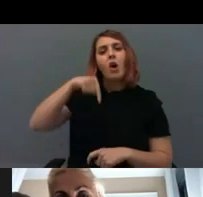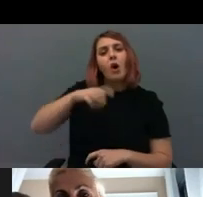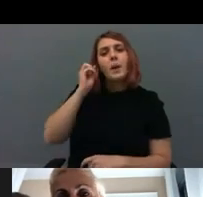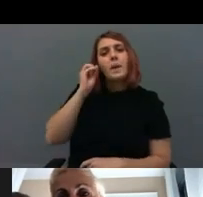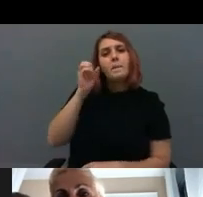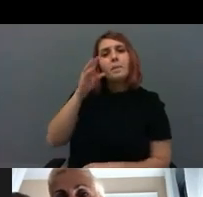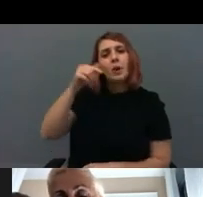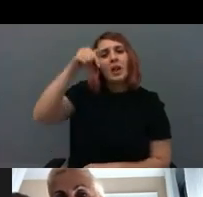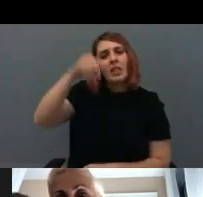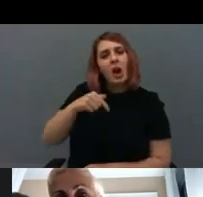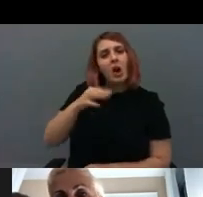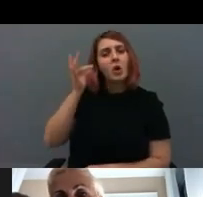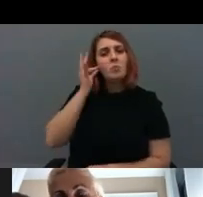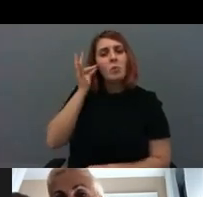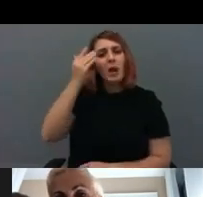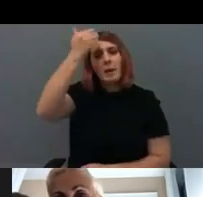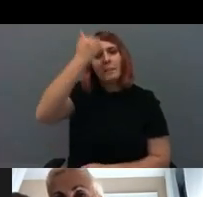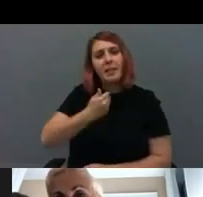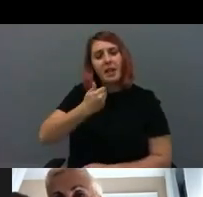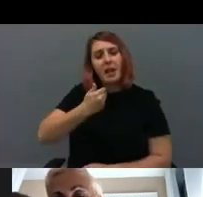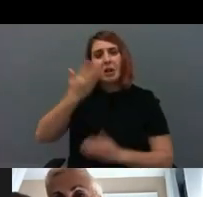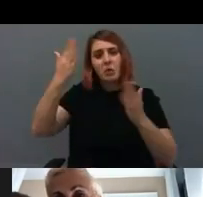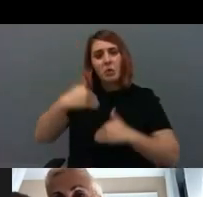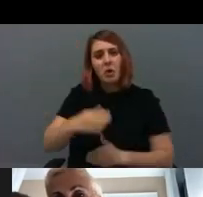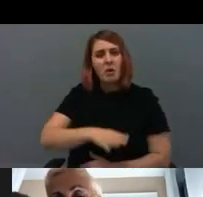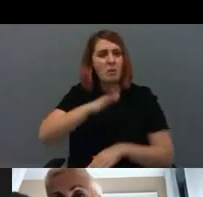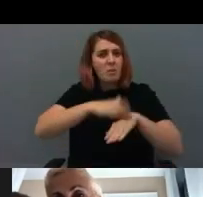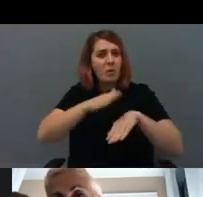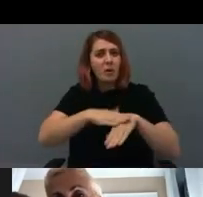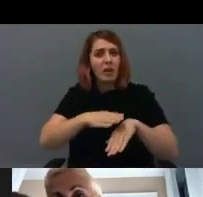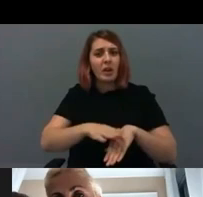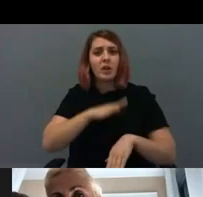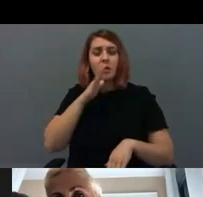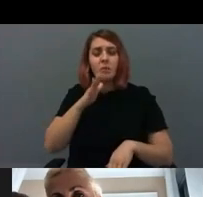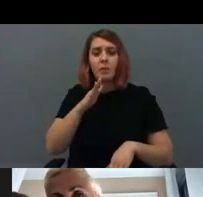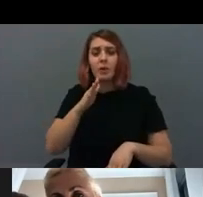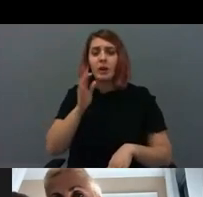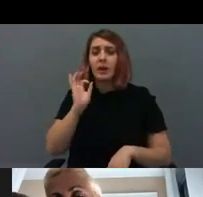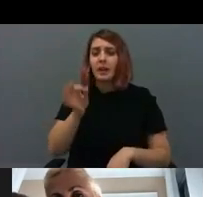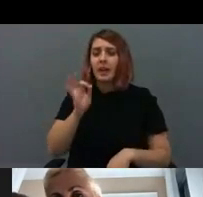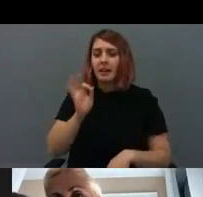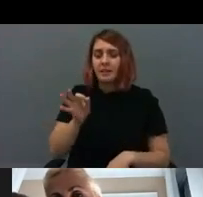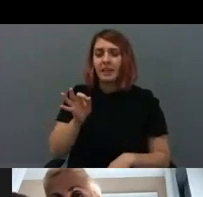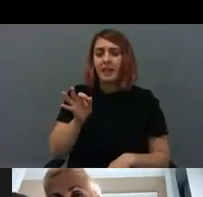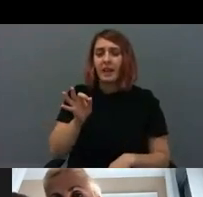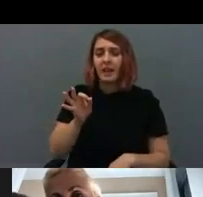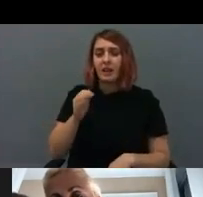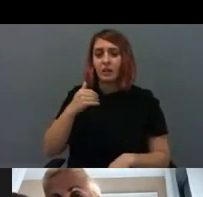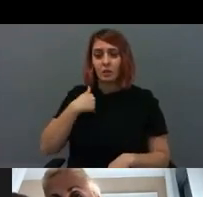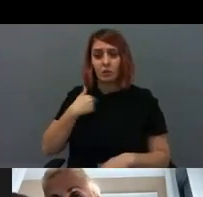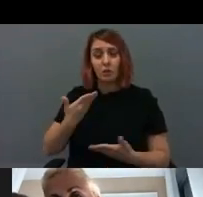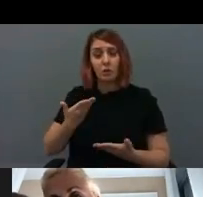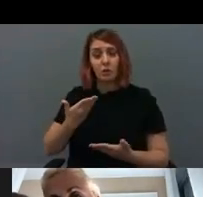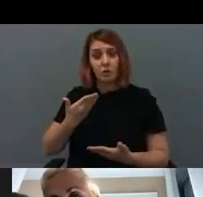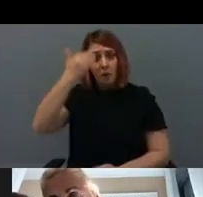de hoy? Porque yo, a pesar de tener